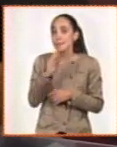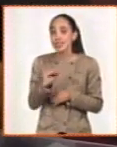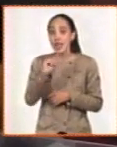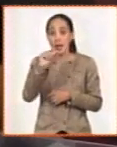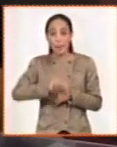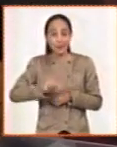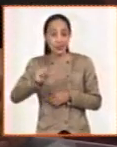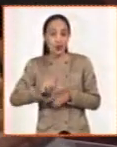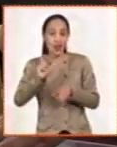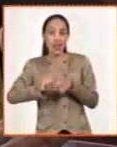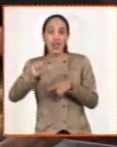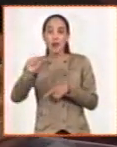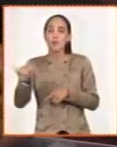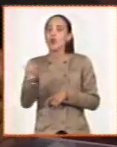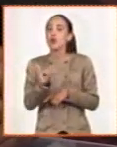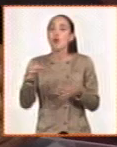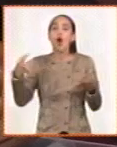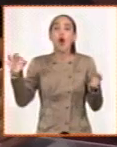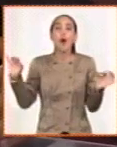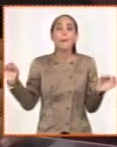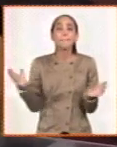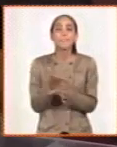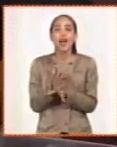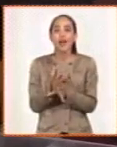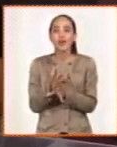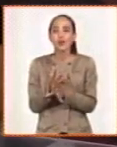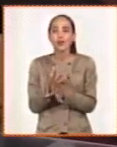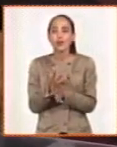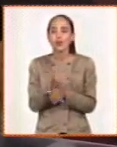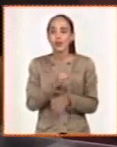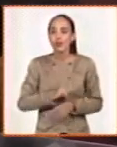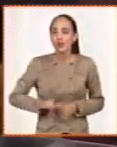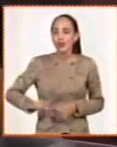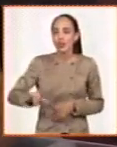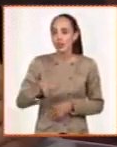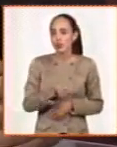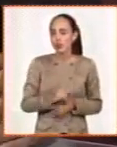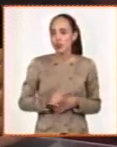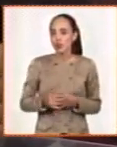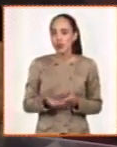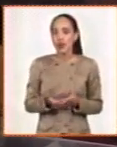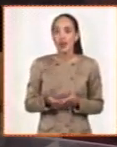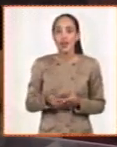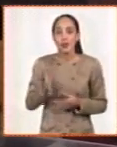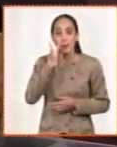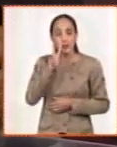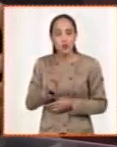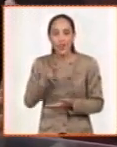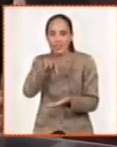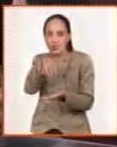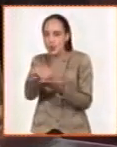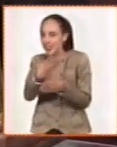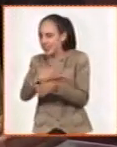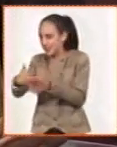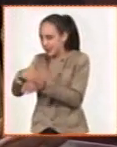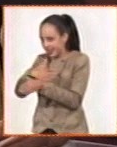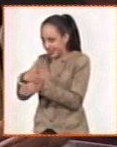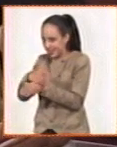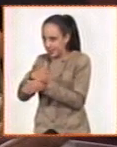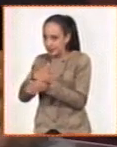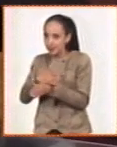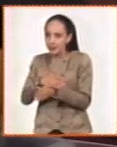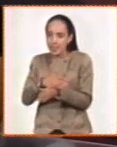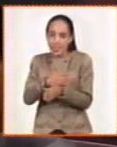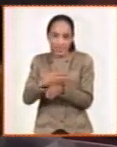es como una hoja en blanco. La colonización que puede producir en un espectador de ciudad determinado fenómeno de la